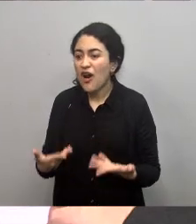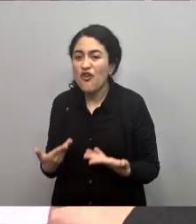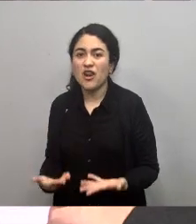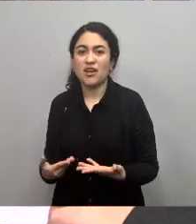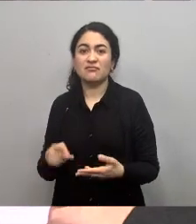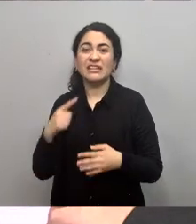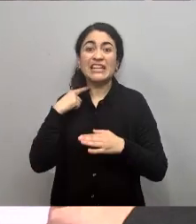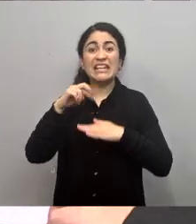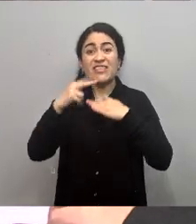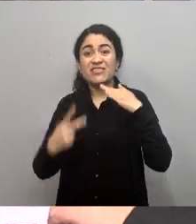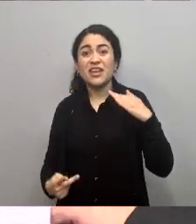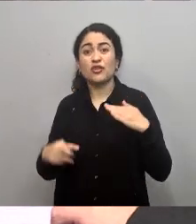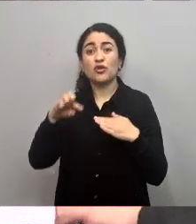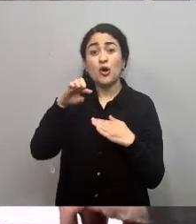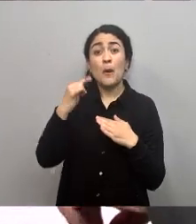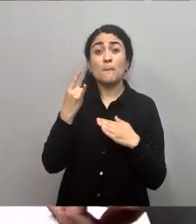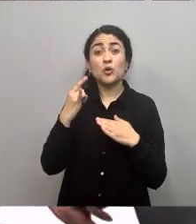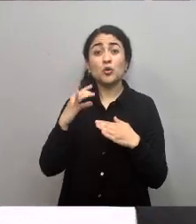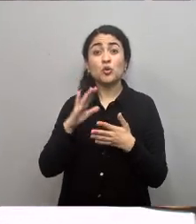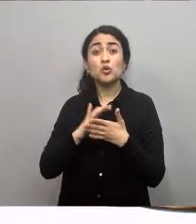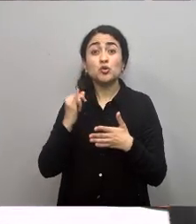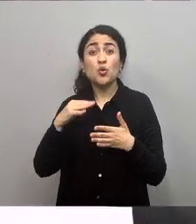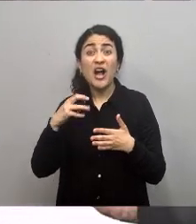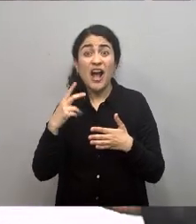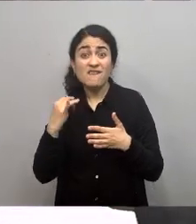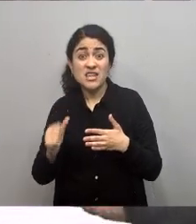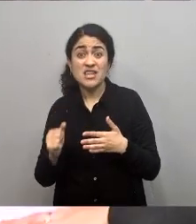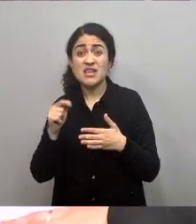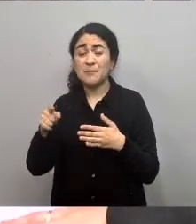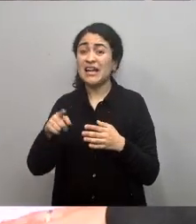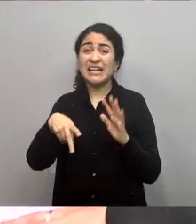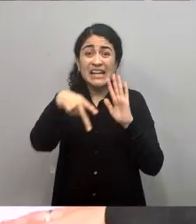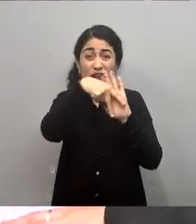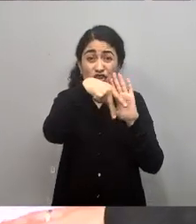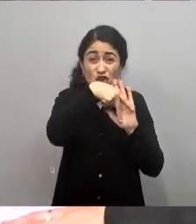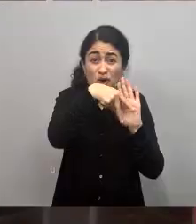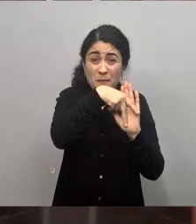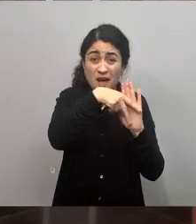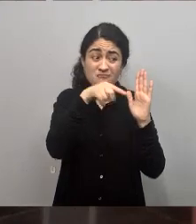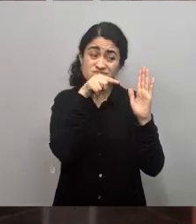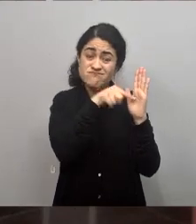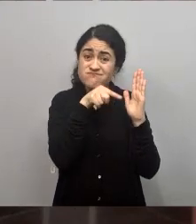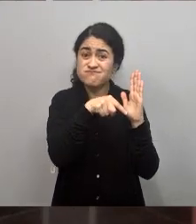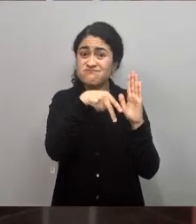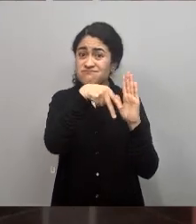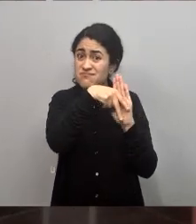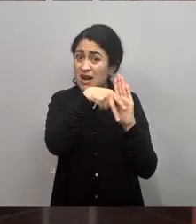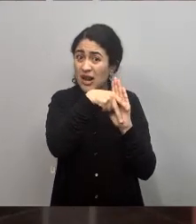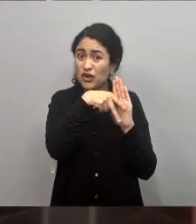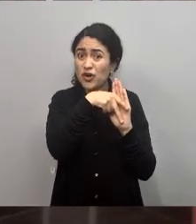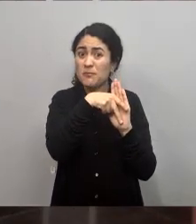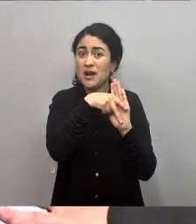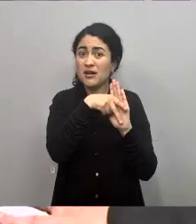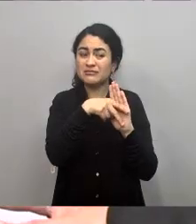Quintero, Puchuncaví, para que esta normativa se haga a lo menos, ¿no es cierto?, a los estándares que